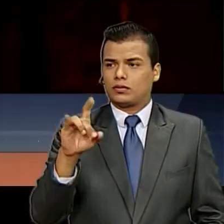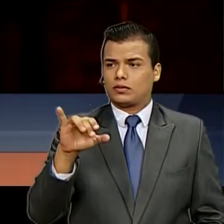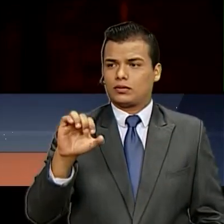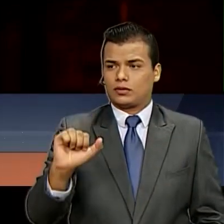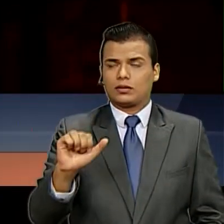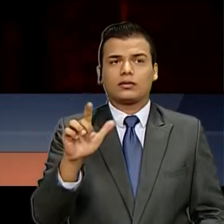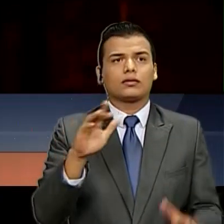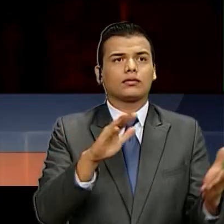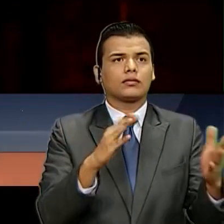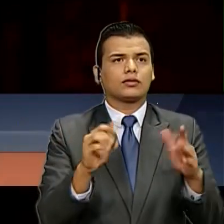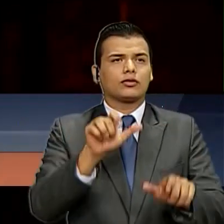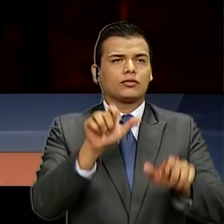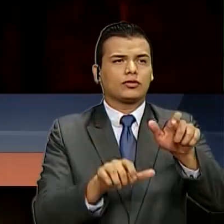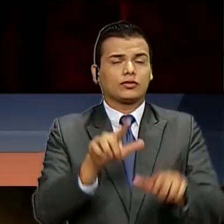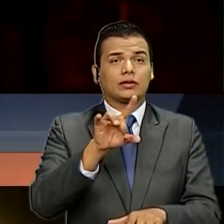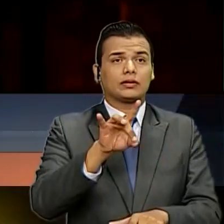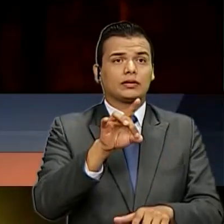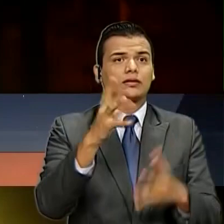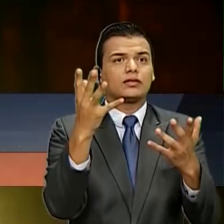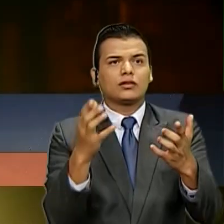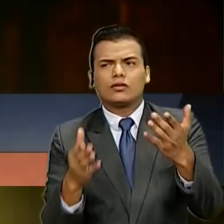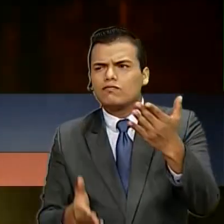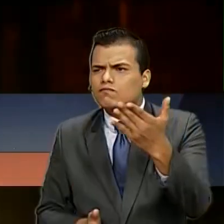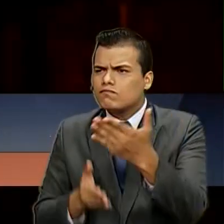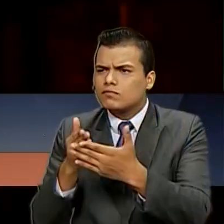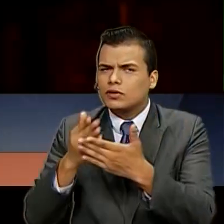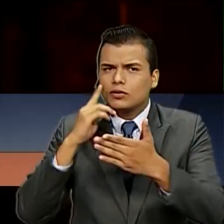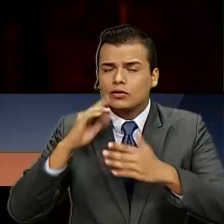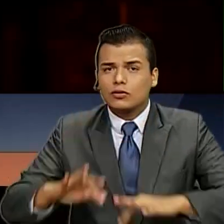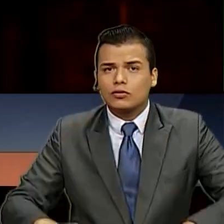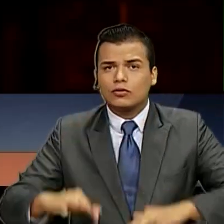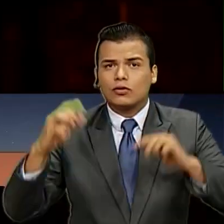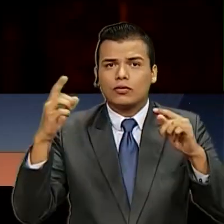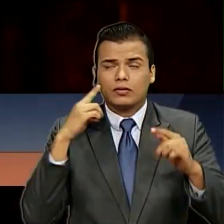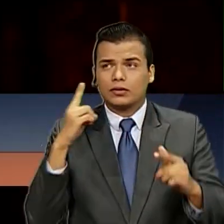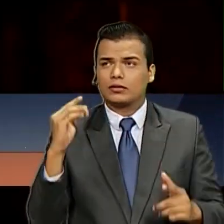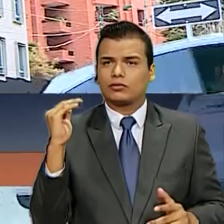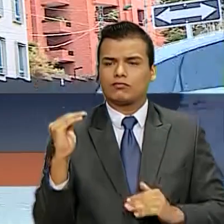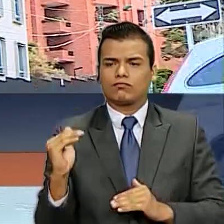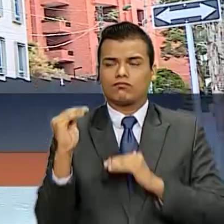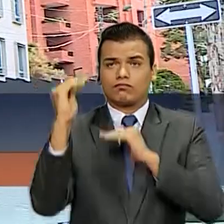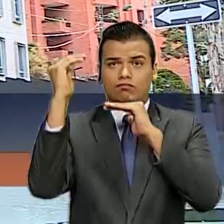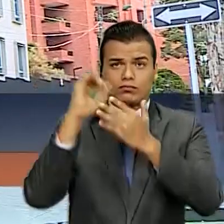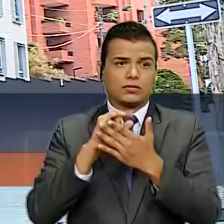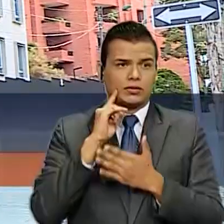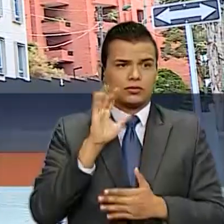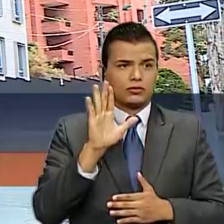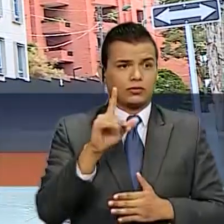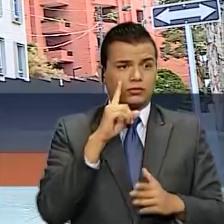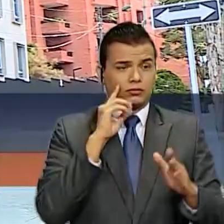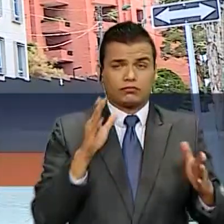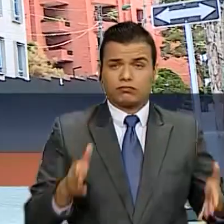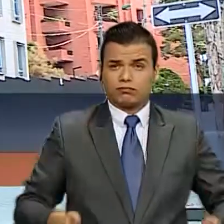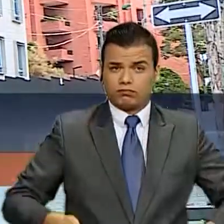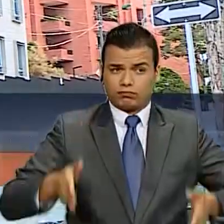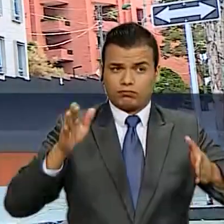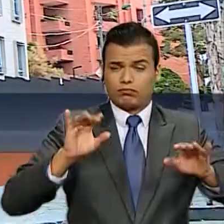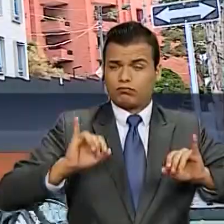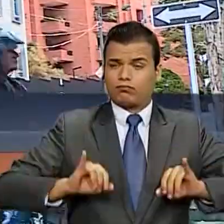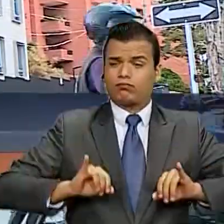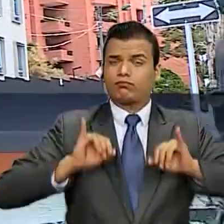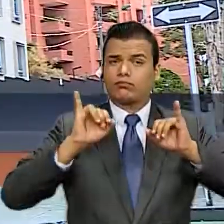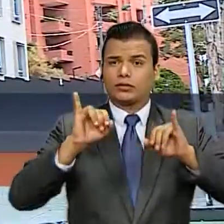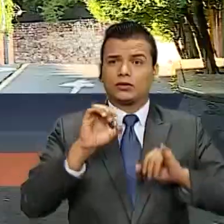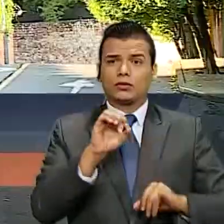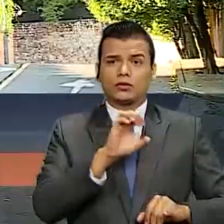fuertemente armados intentaron ingresar en las últimas horas a robar en los apartamentos. Fue en este exclusivo sector del oeste de Cali que